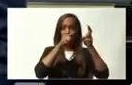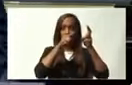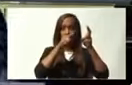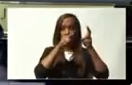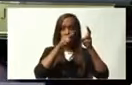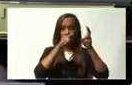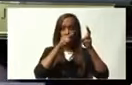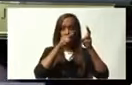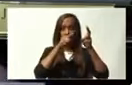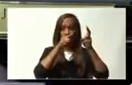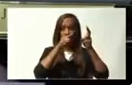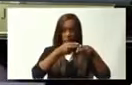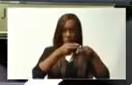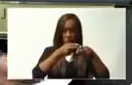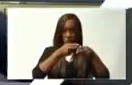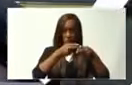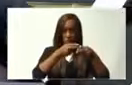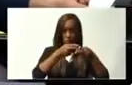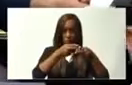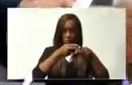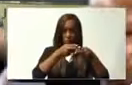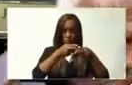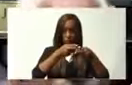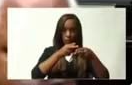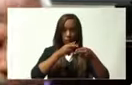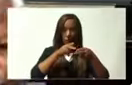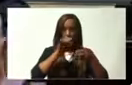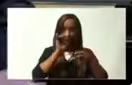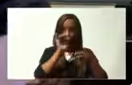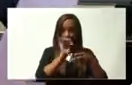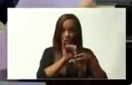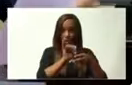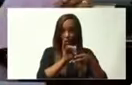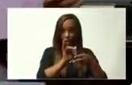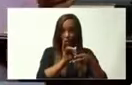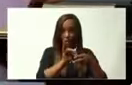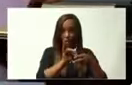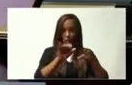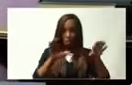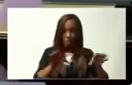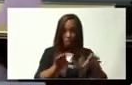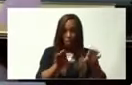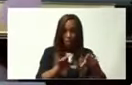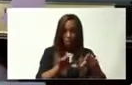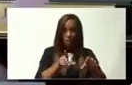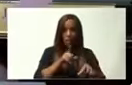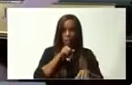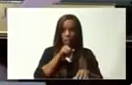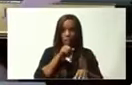Este contrato de préstamo que dice que es